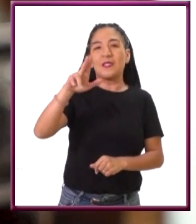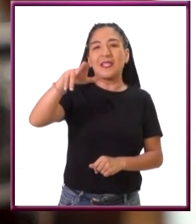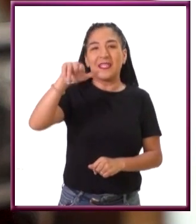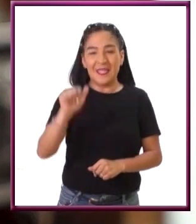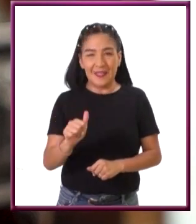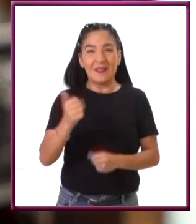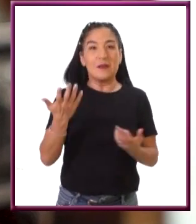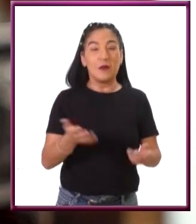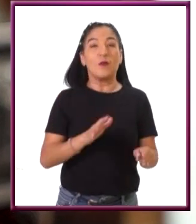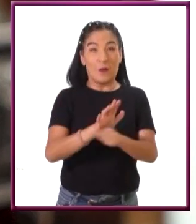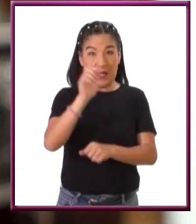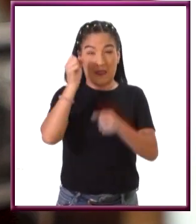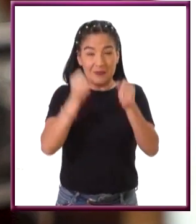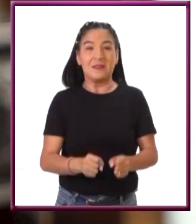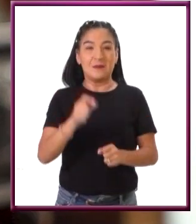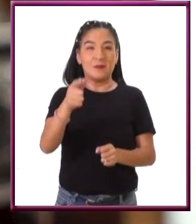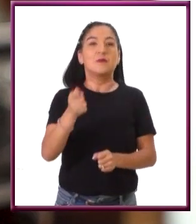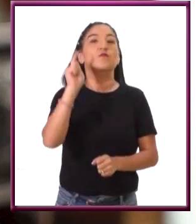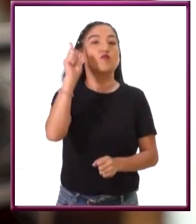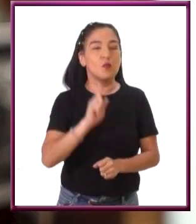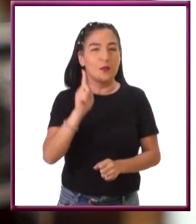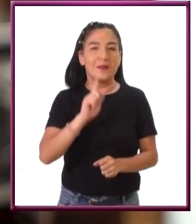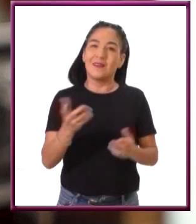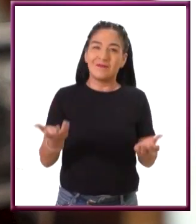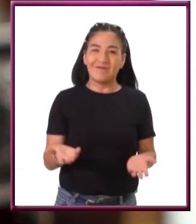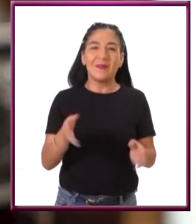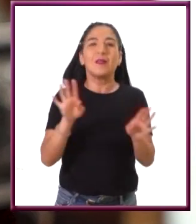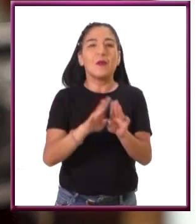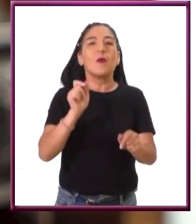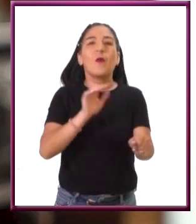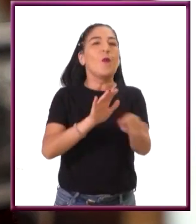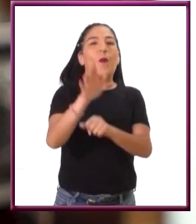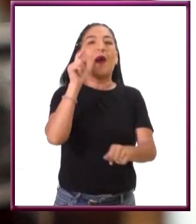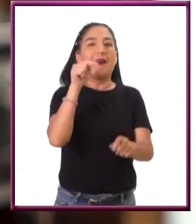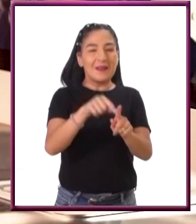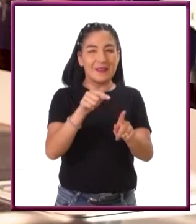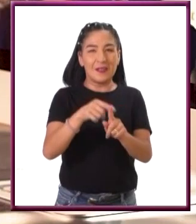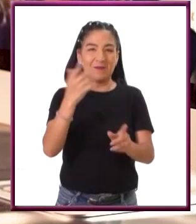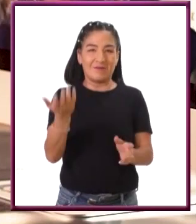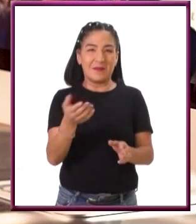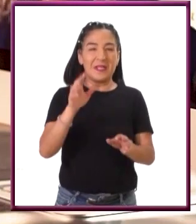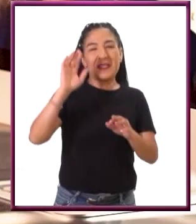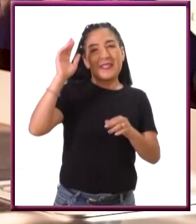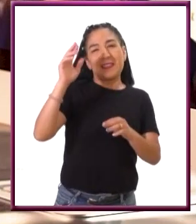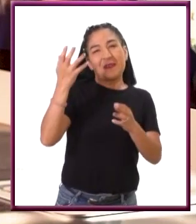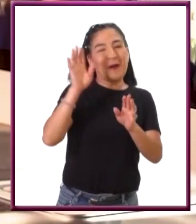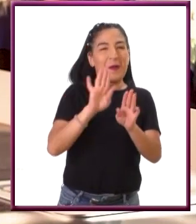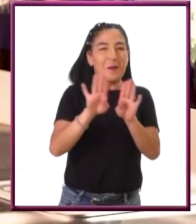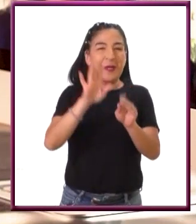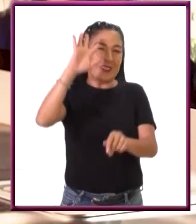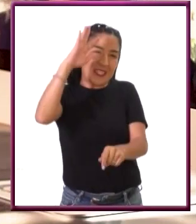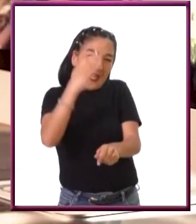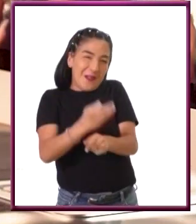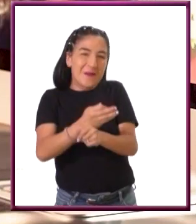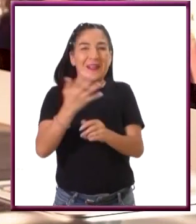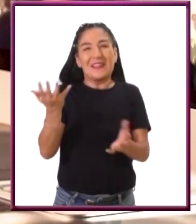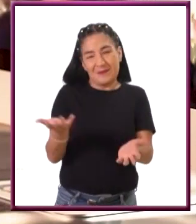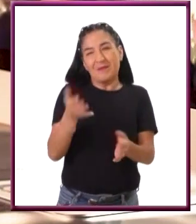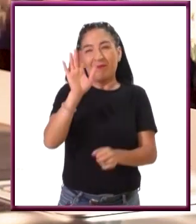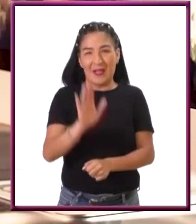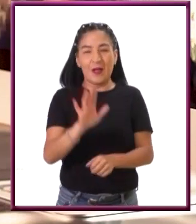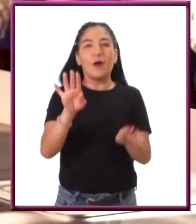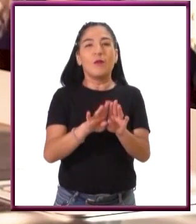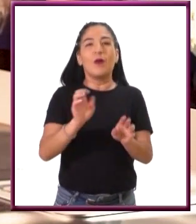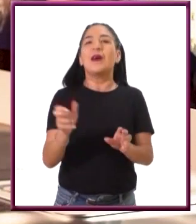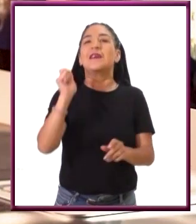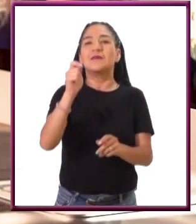realmente Corina no queda claro que sea el nombre de una muchacha, porque en griego quiere decir tal cual eso, doncella o muchachita. Pero entonces ya le va a